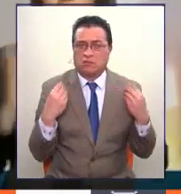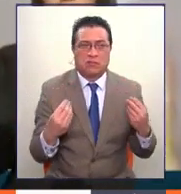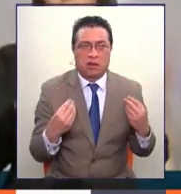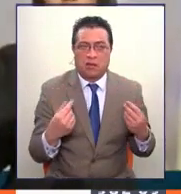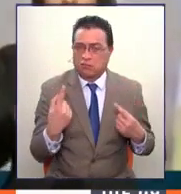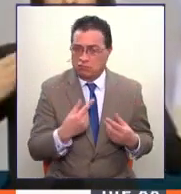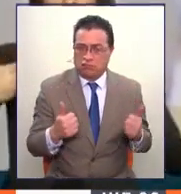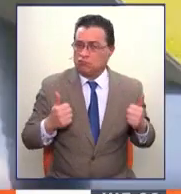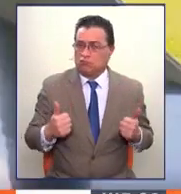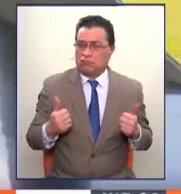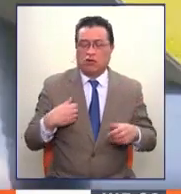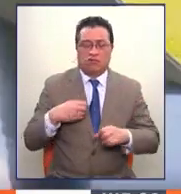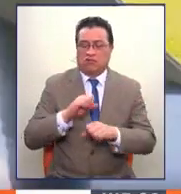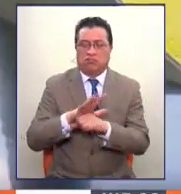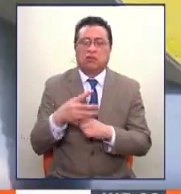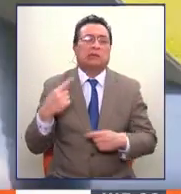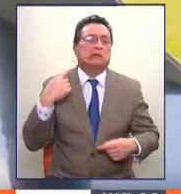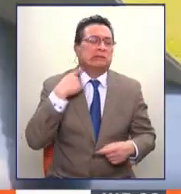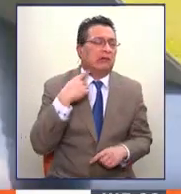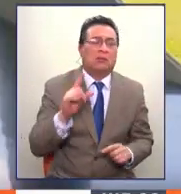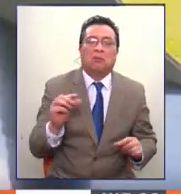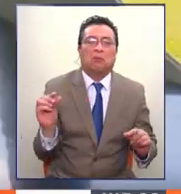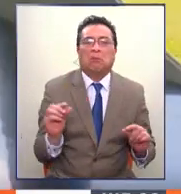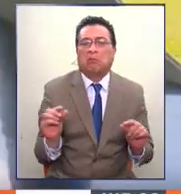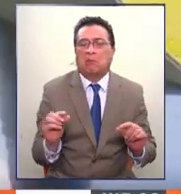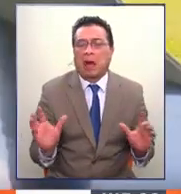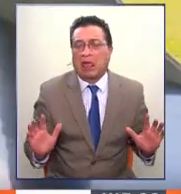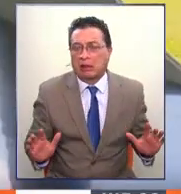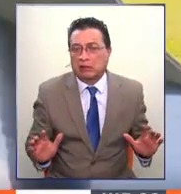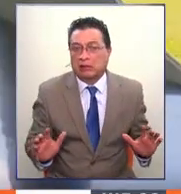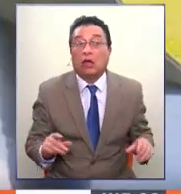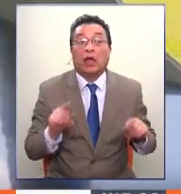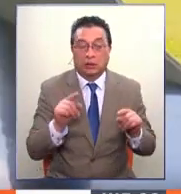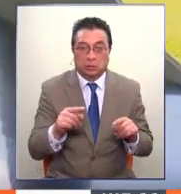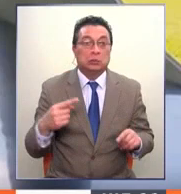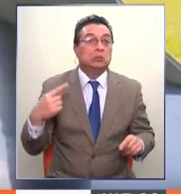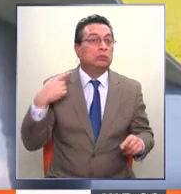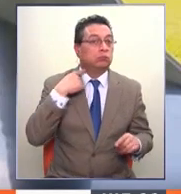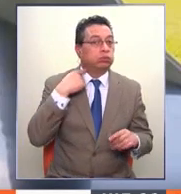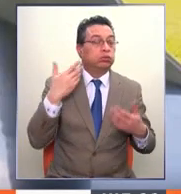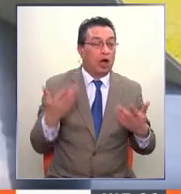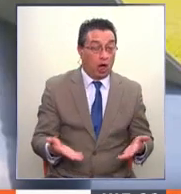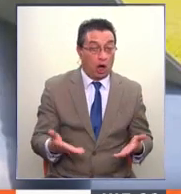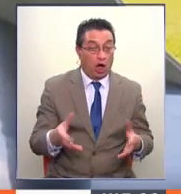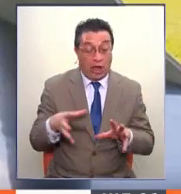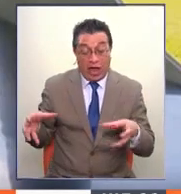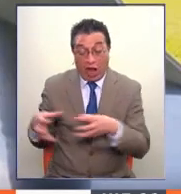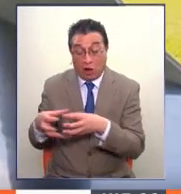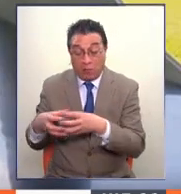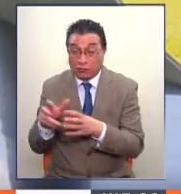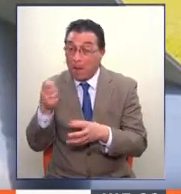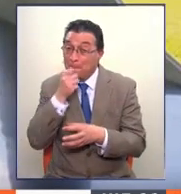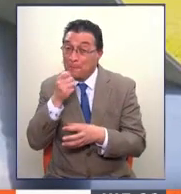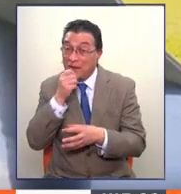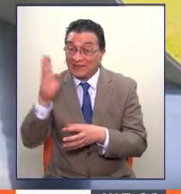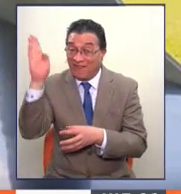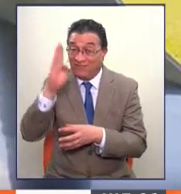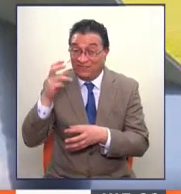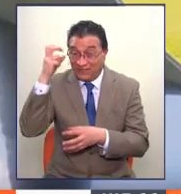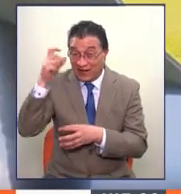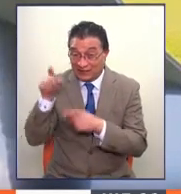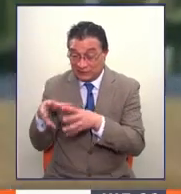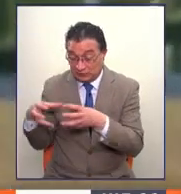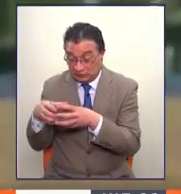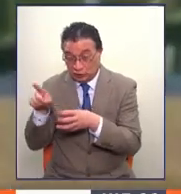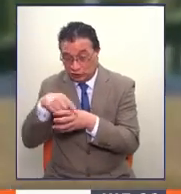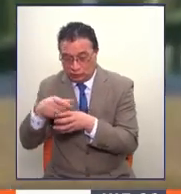que el coronavirus no lo ha afectado muchísimo. Ahora, esto trajo repercusiones. Hoy la Asociación de Prensa de Brasil justamente anunció que va a